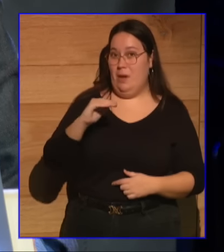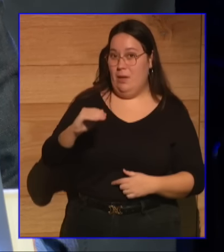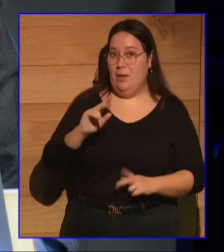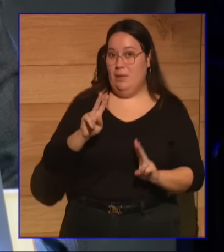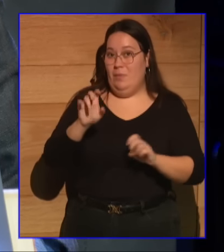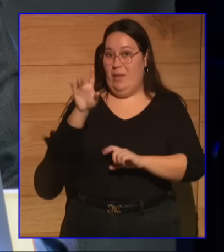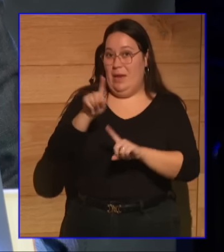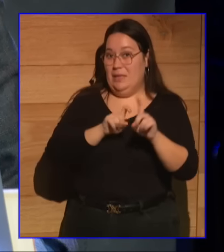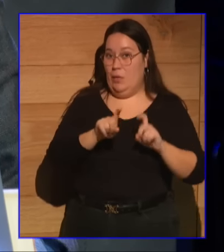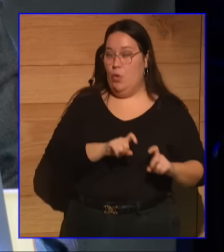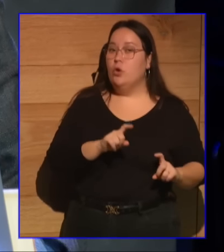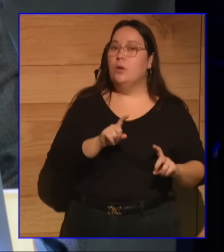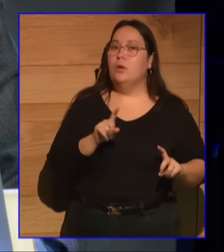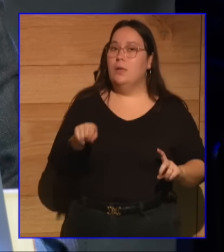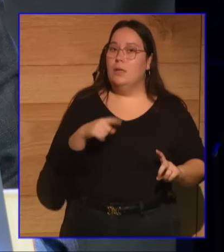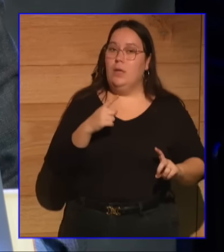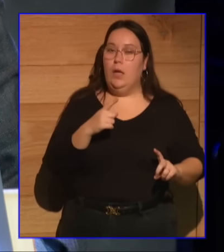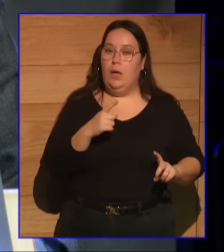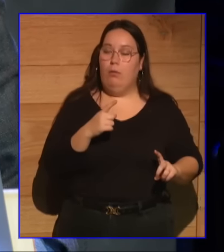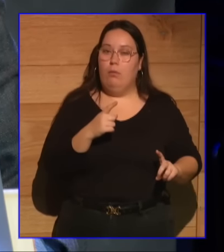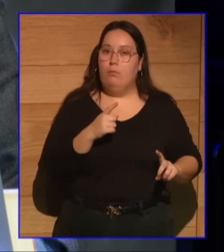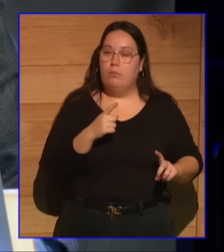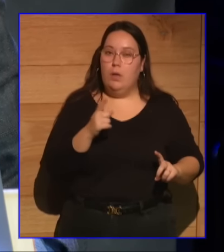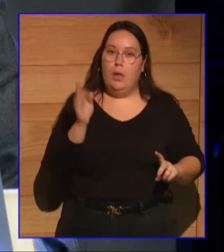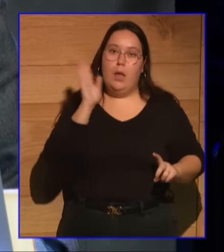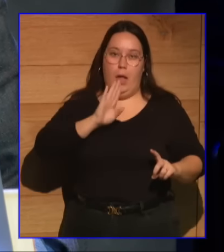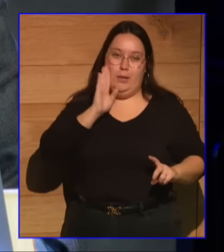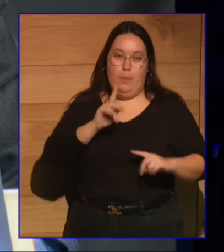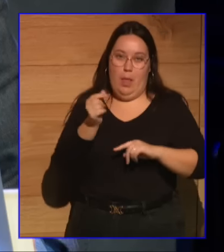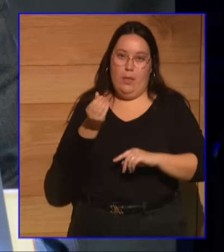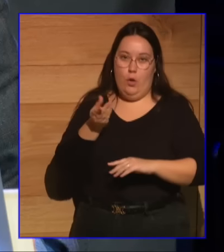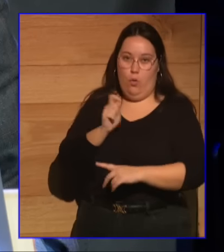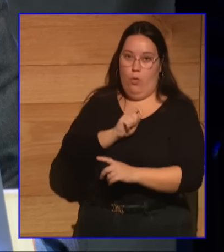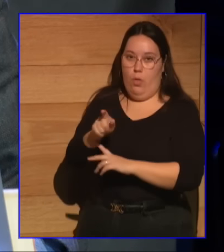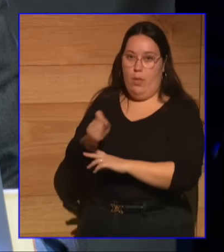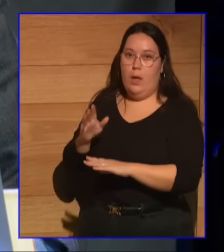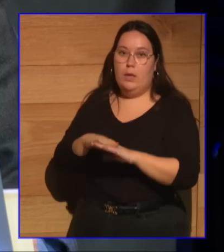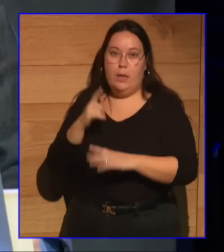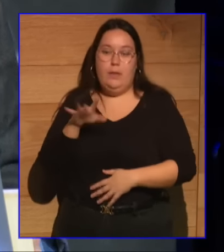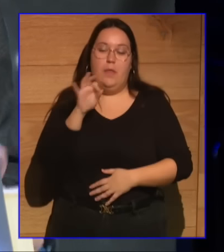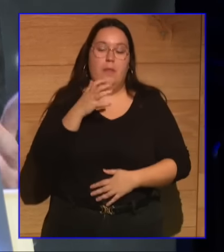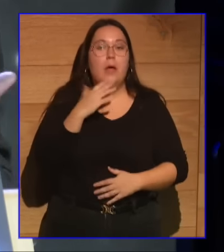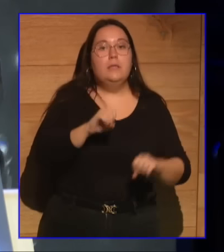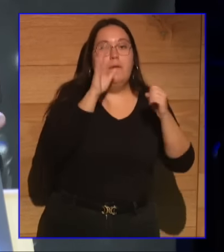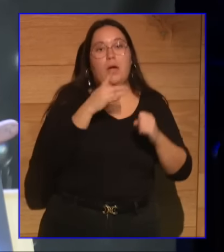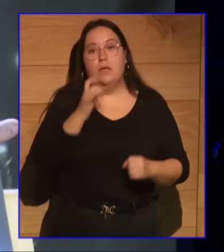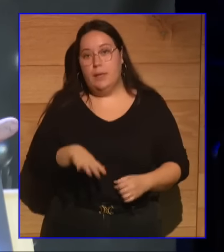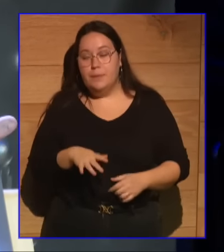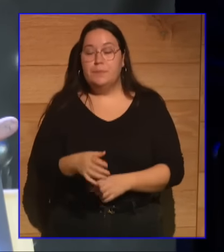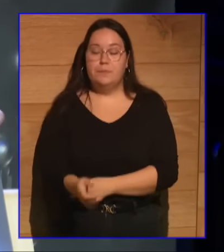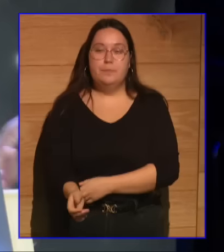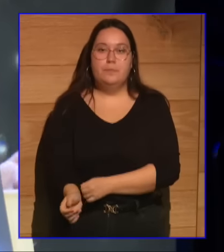selección y que se dejaba sobornar y que en virtud de eso decidía quién se salvaba y quién no se salvaba. Bien, eso es mucho